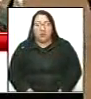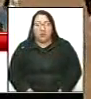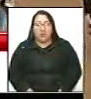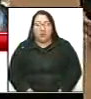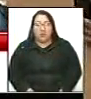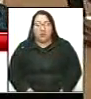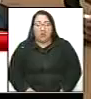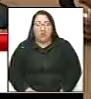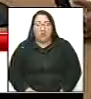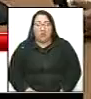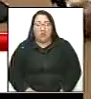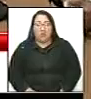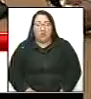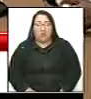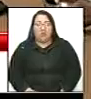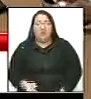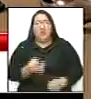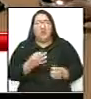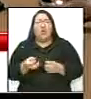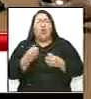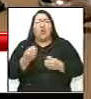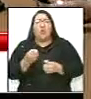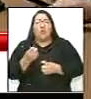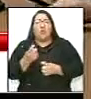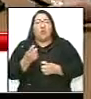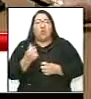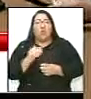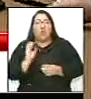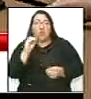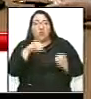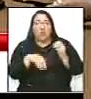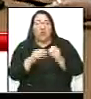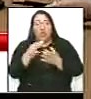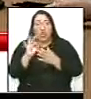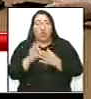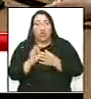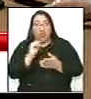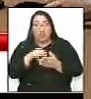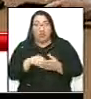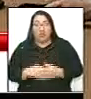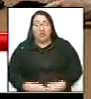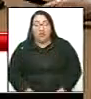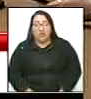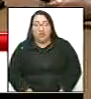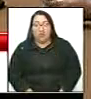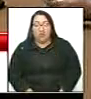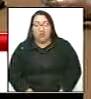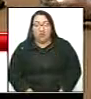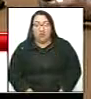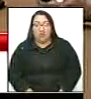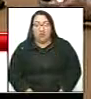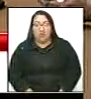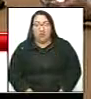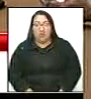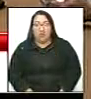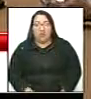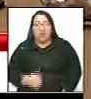debería explicar cómo una adulteración de notas, así pone la adulteración, es un delito,